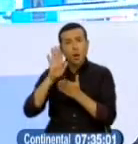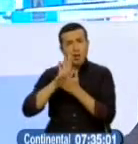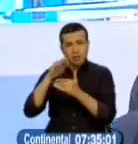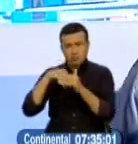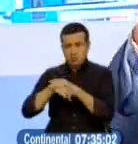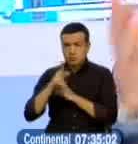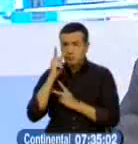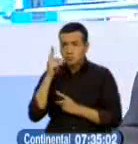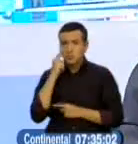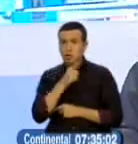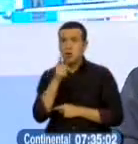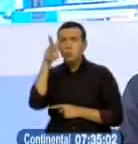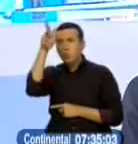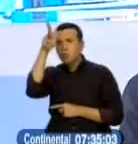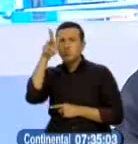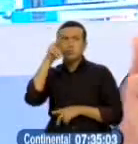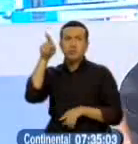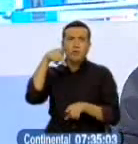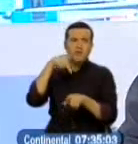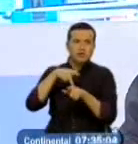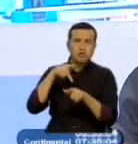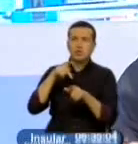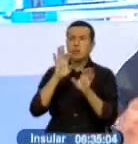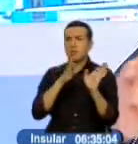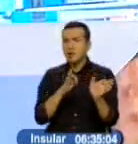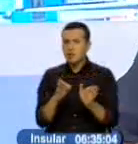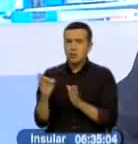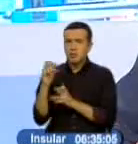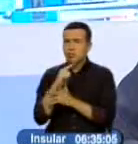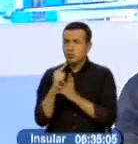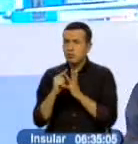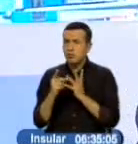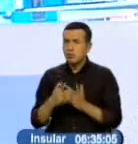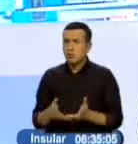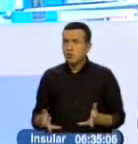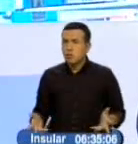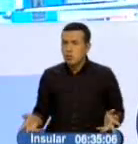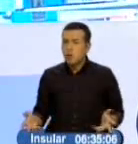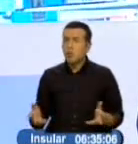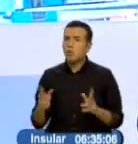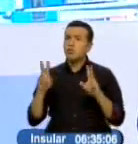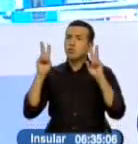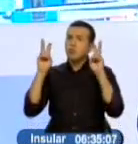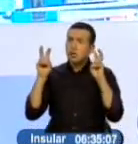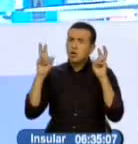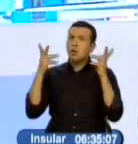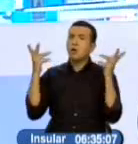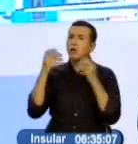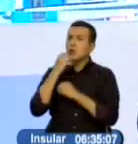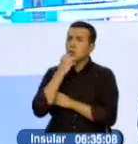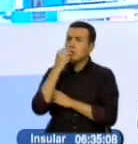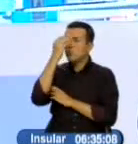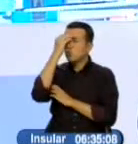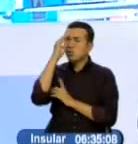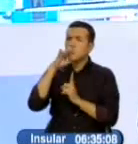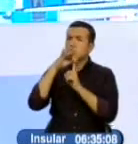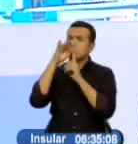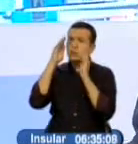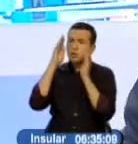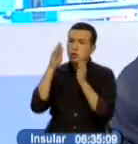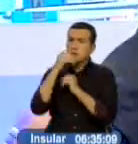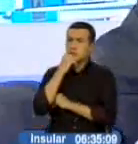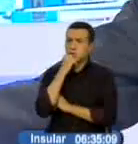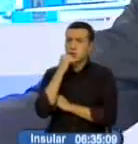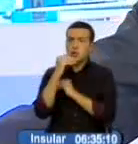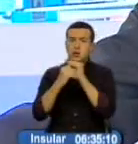con pedagogos, con especialistas, con terapeutas, para tratar justamente problemas ligados con la educación especial. Y